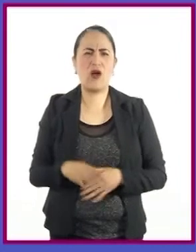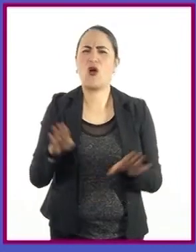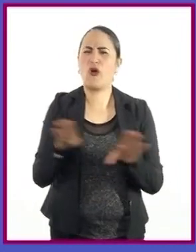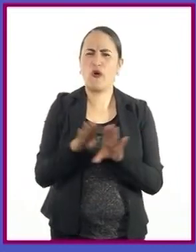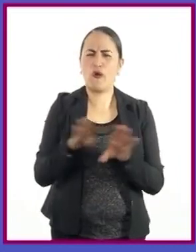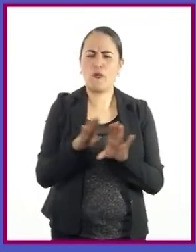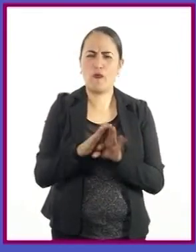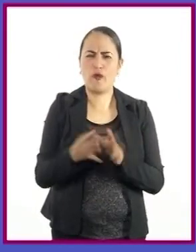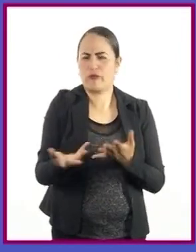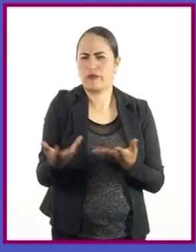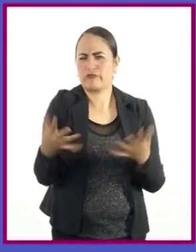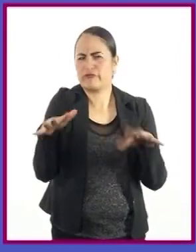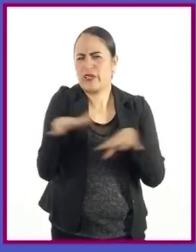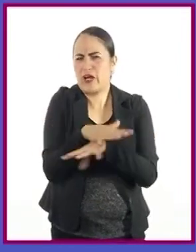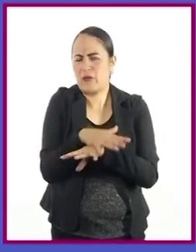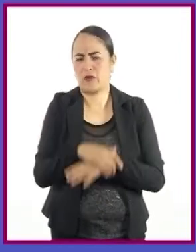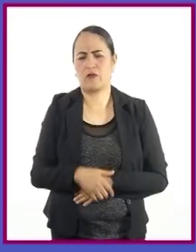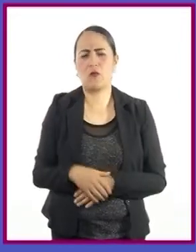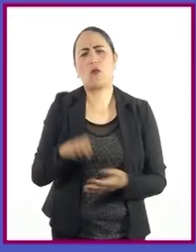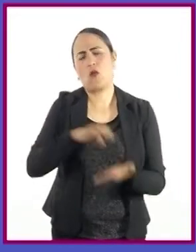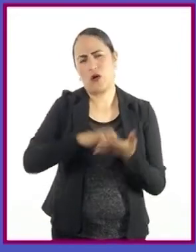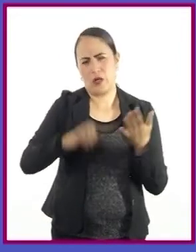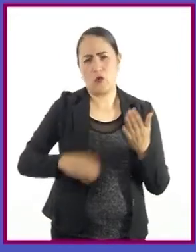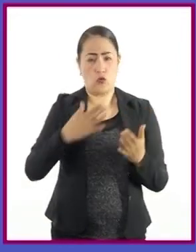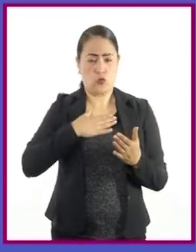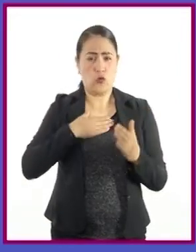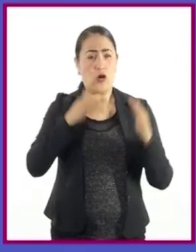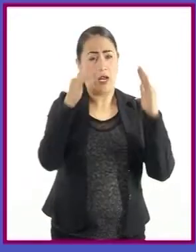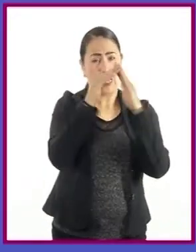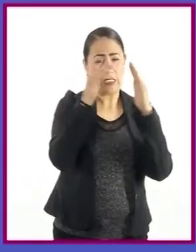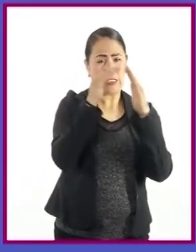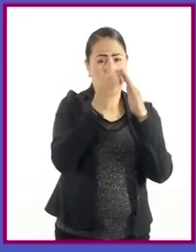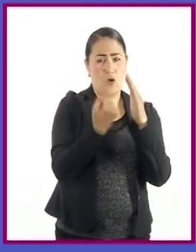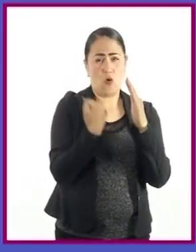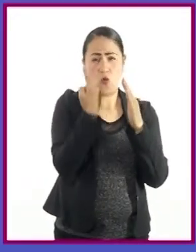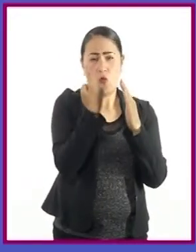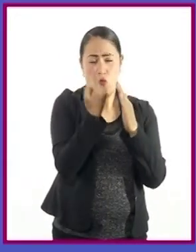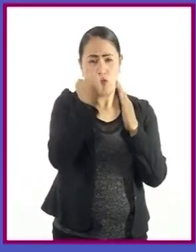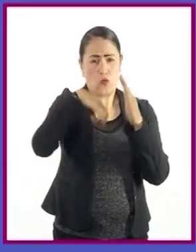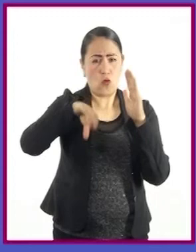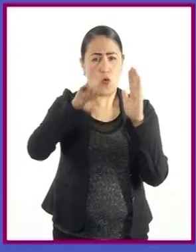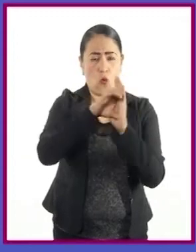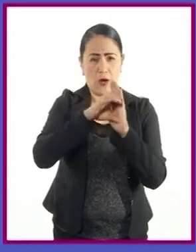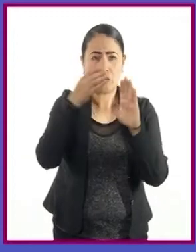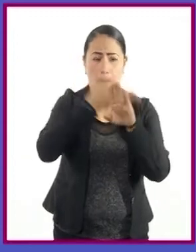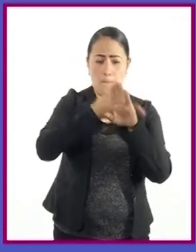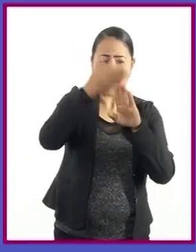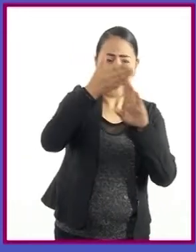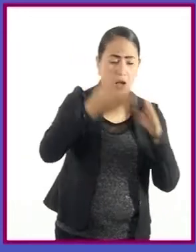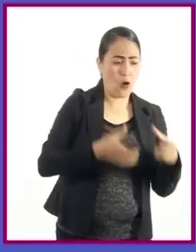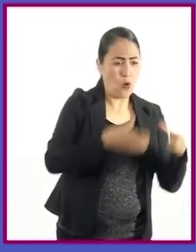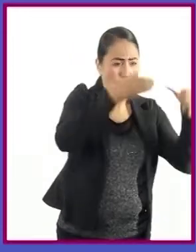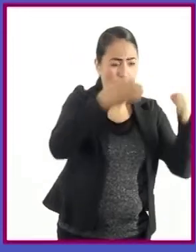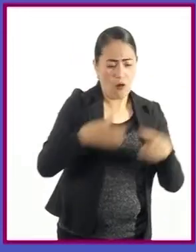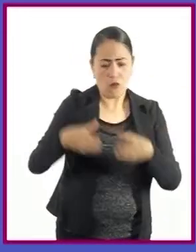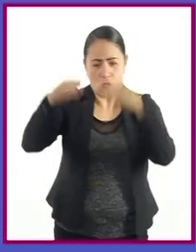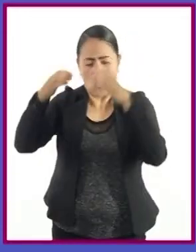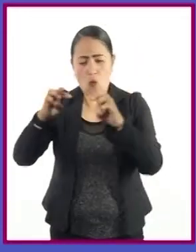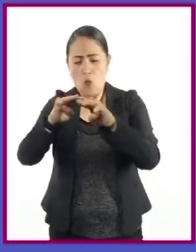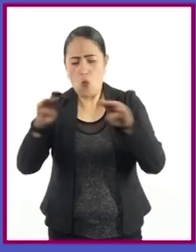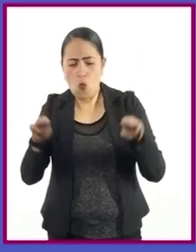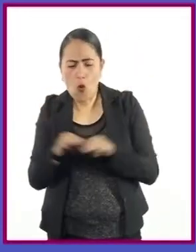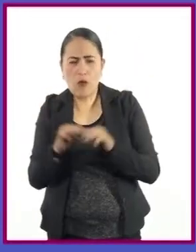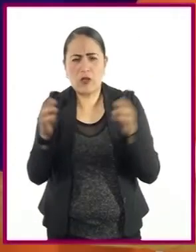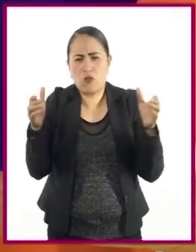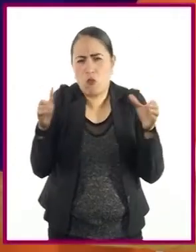Yo pondría habitación de una casa, paredes blancas, columnas blancas, pocos muebles y discretos. Me parece que